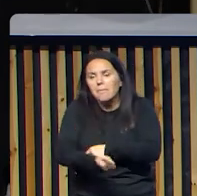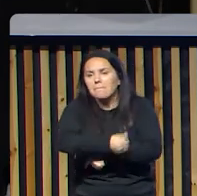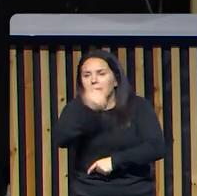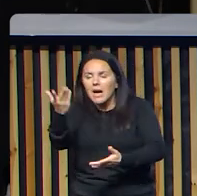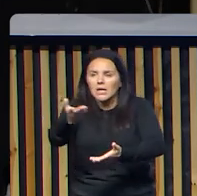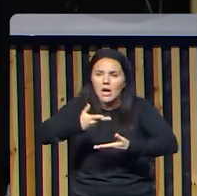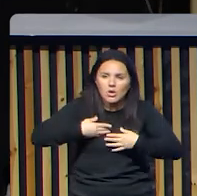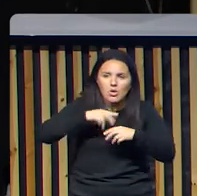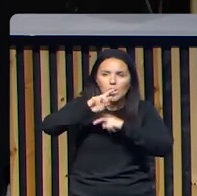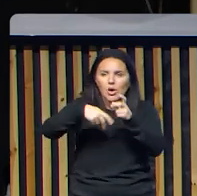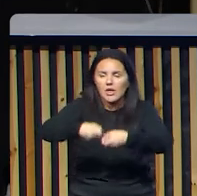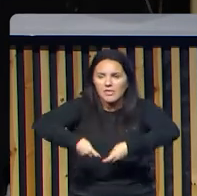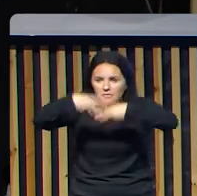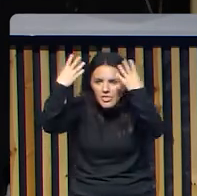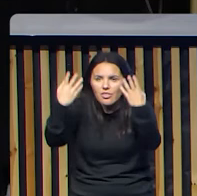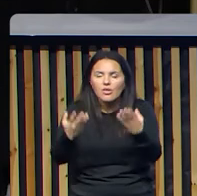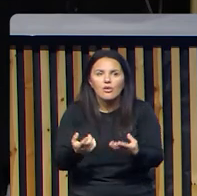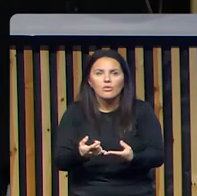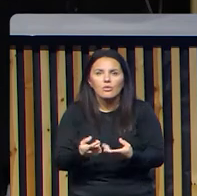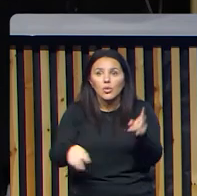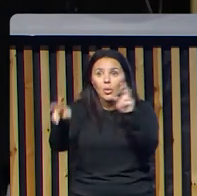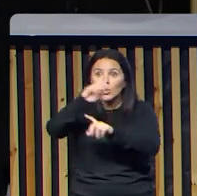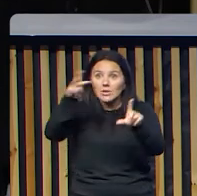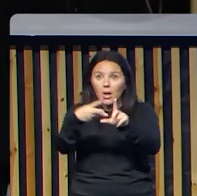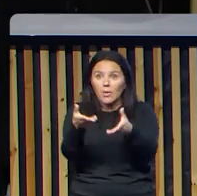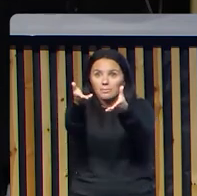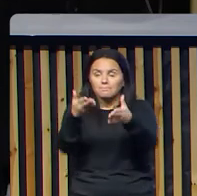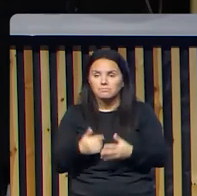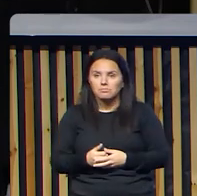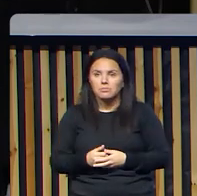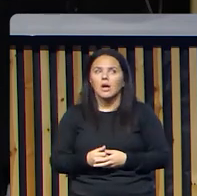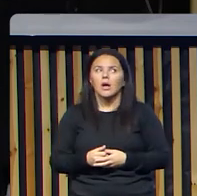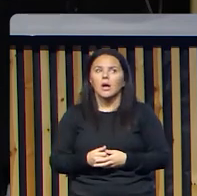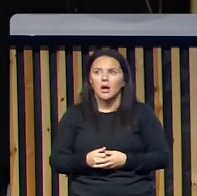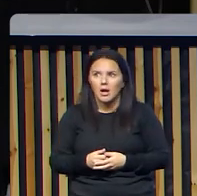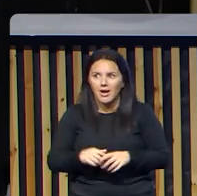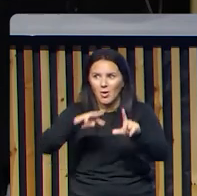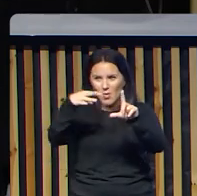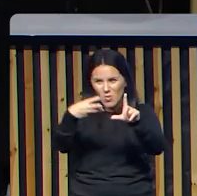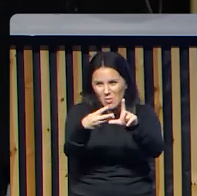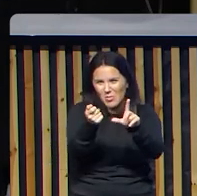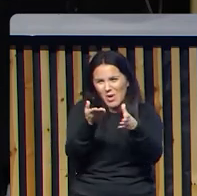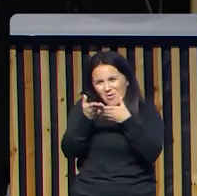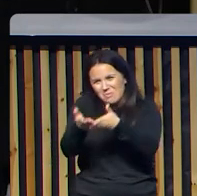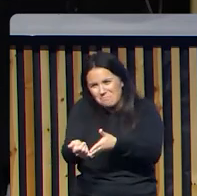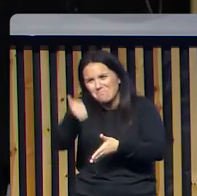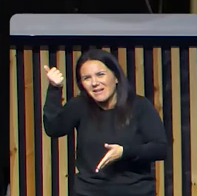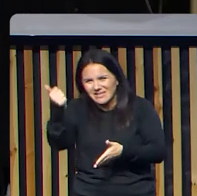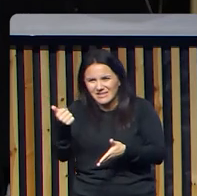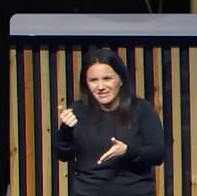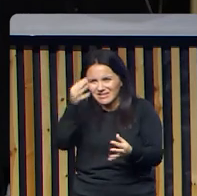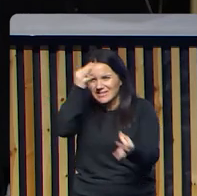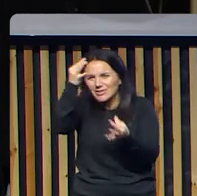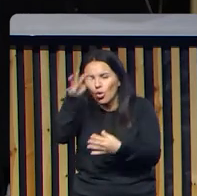ayudas para la rehabilitación de edificios busquen nuestra página web y todo ya pero hombre ayudalos un poco